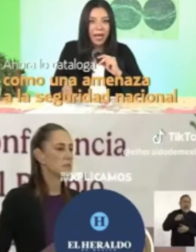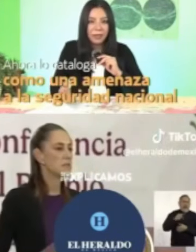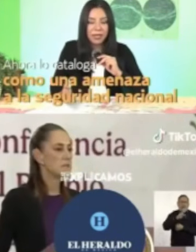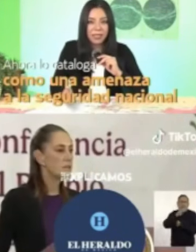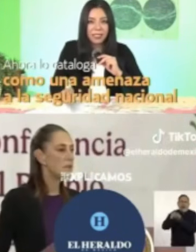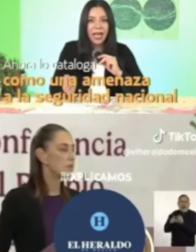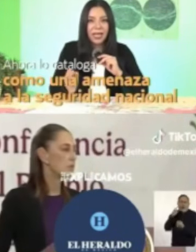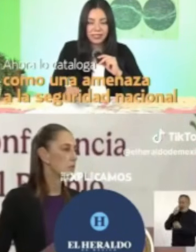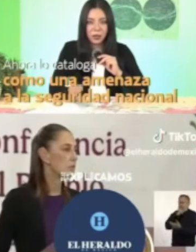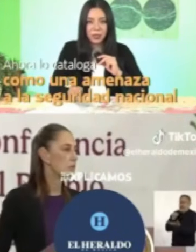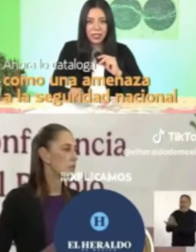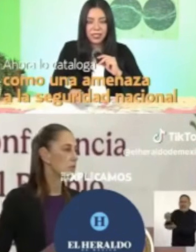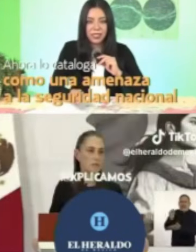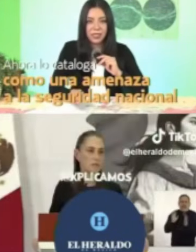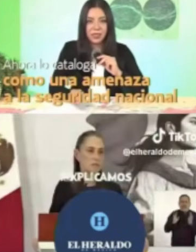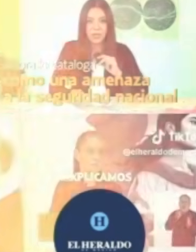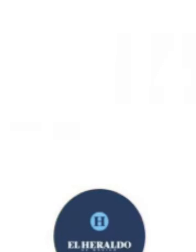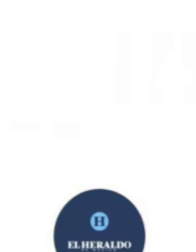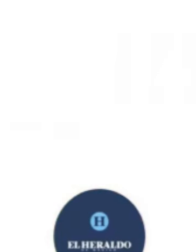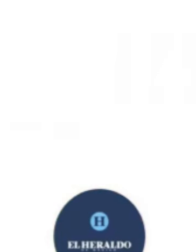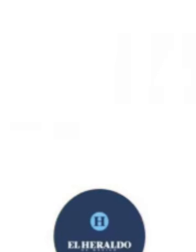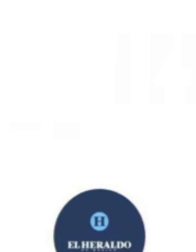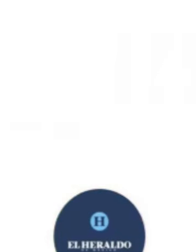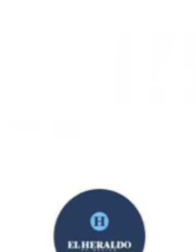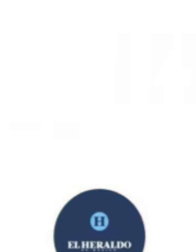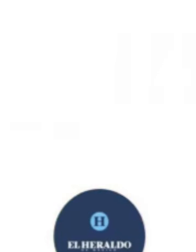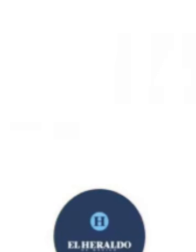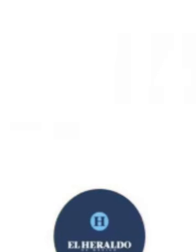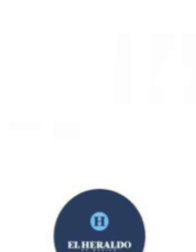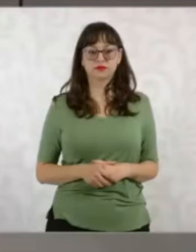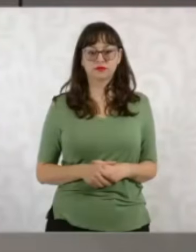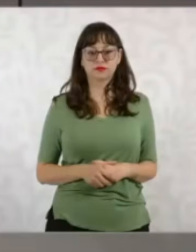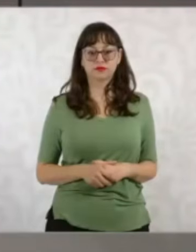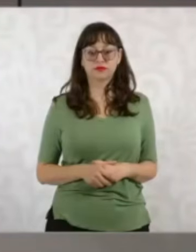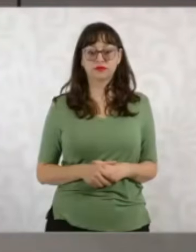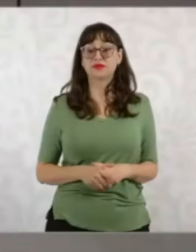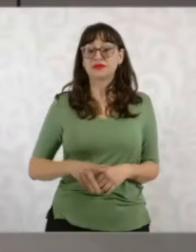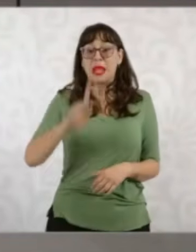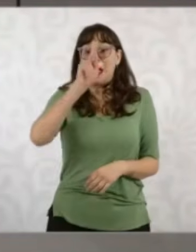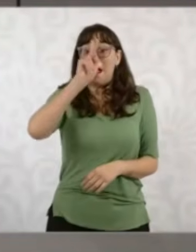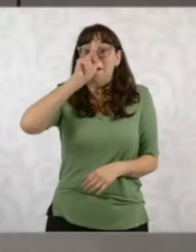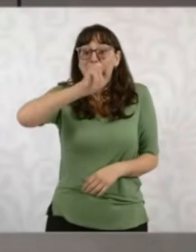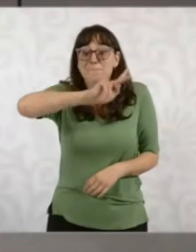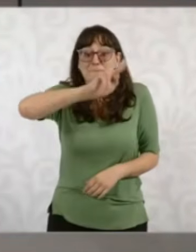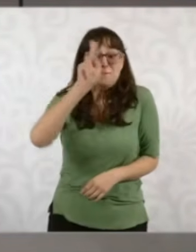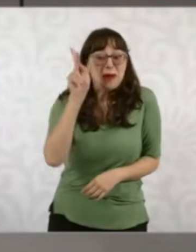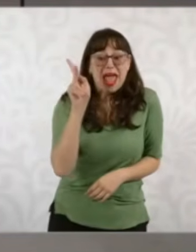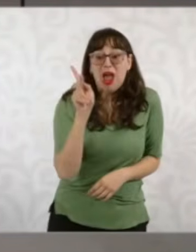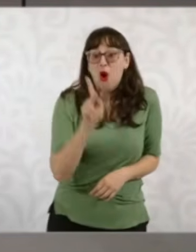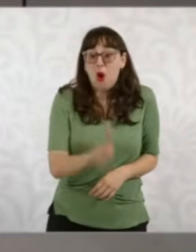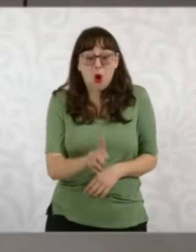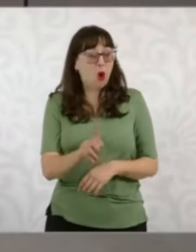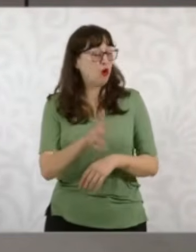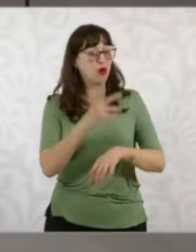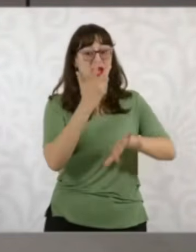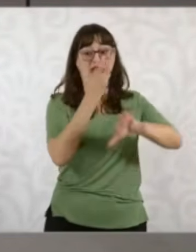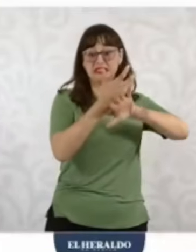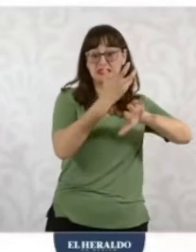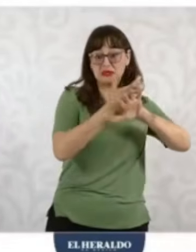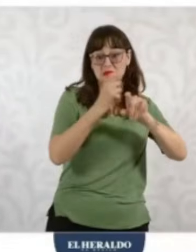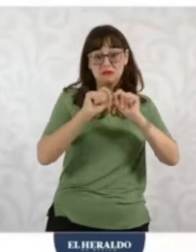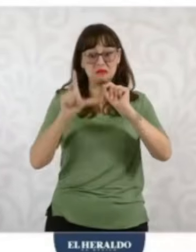como una amenaza a la seguridad nacional. ¿Es el peor momento de la relación bilateral en cuántos